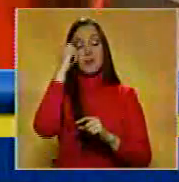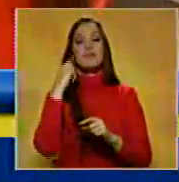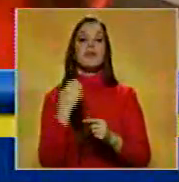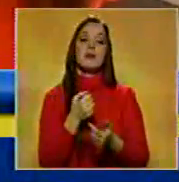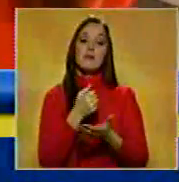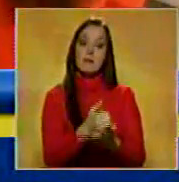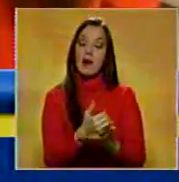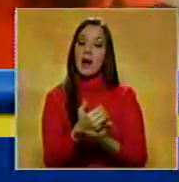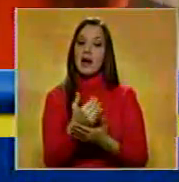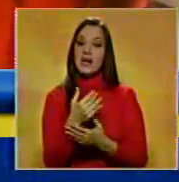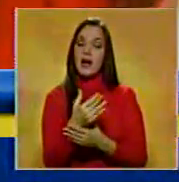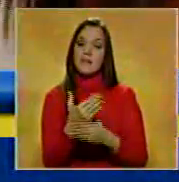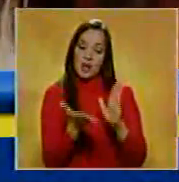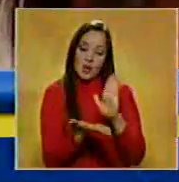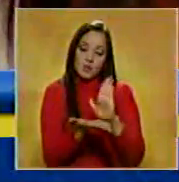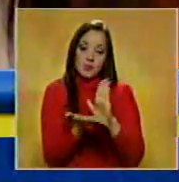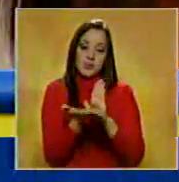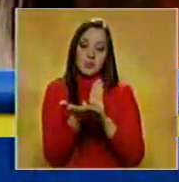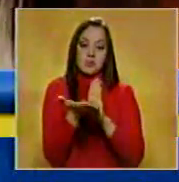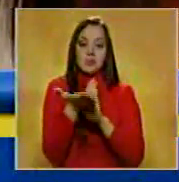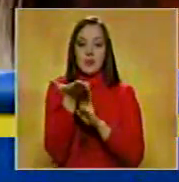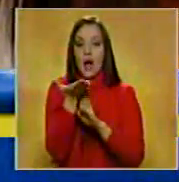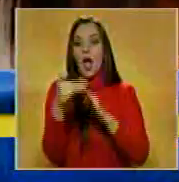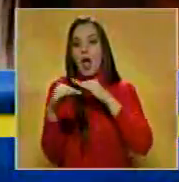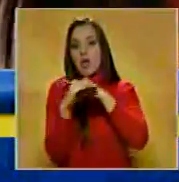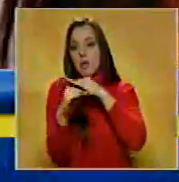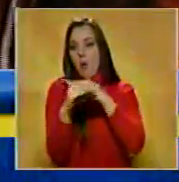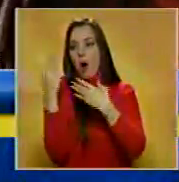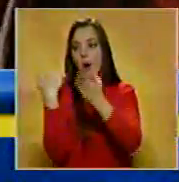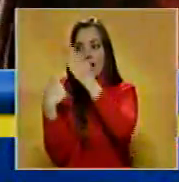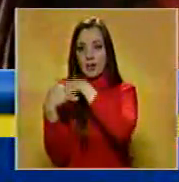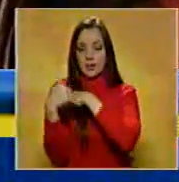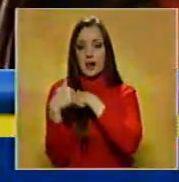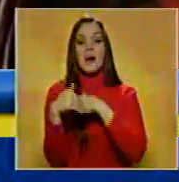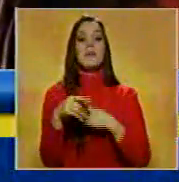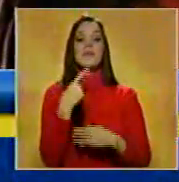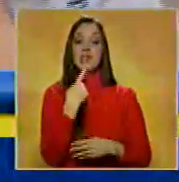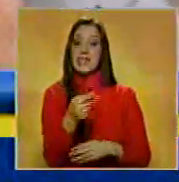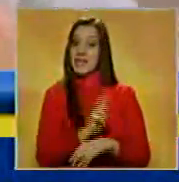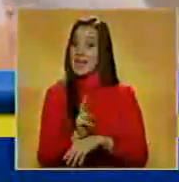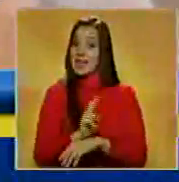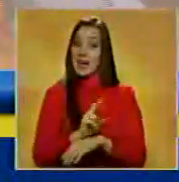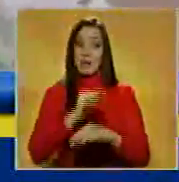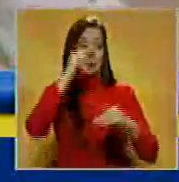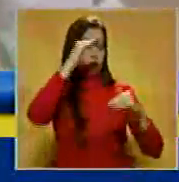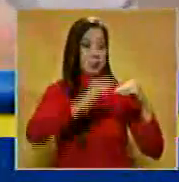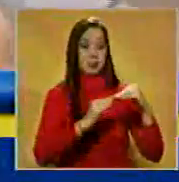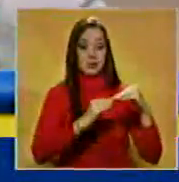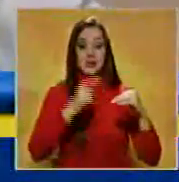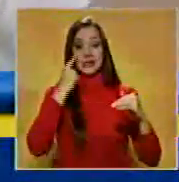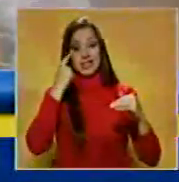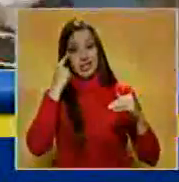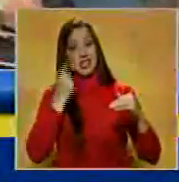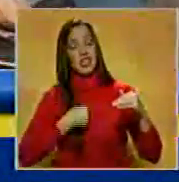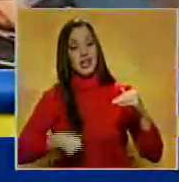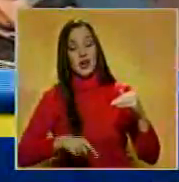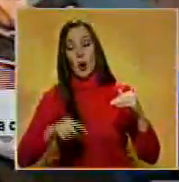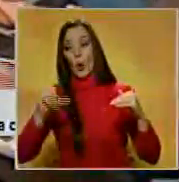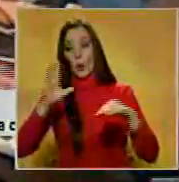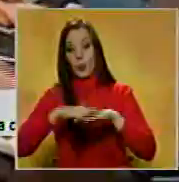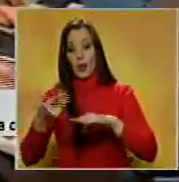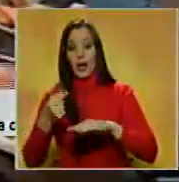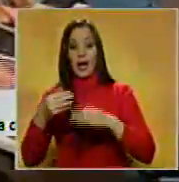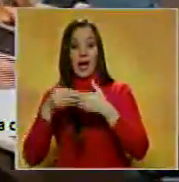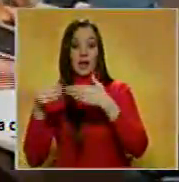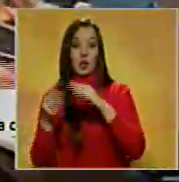de acercarlo a su valor real en el mercado. Esta devaluación tuvo como efecto inmediato una caída de la divisa china en comparación